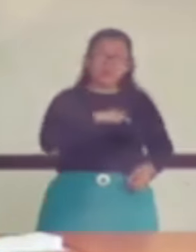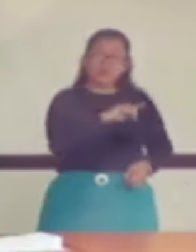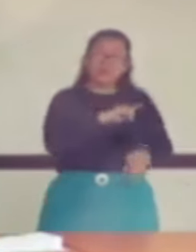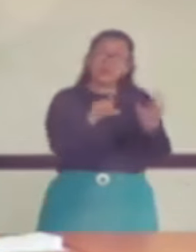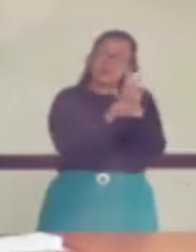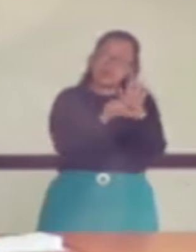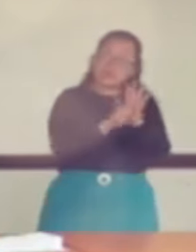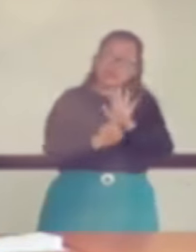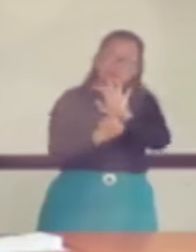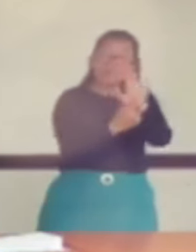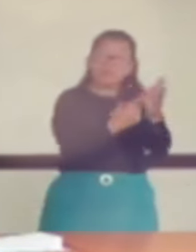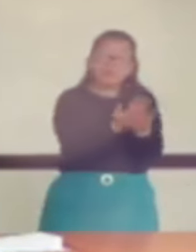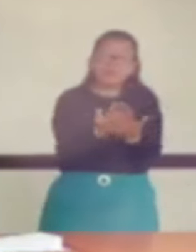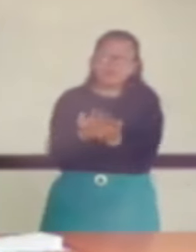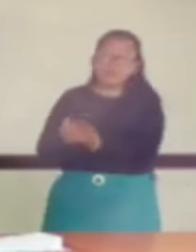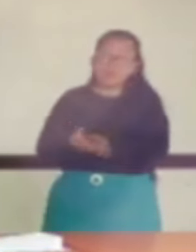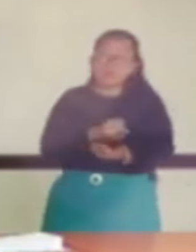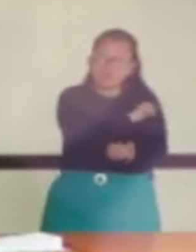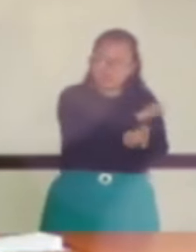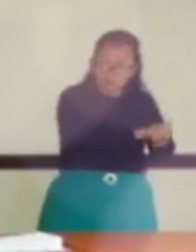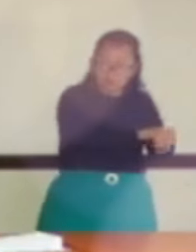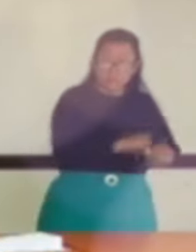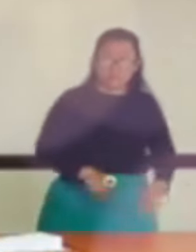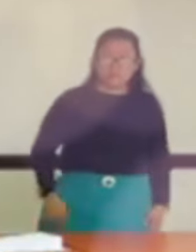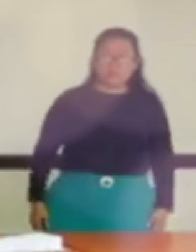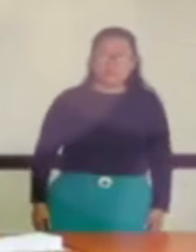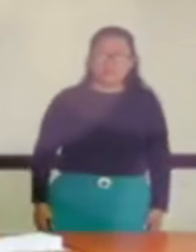documentarlo y es lo que hacemos y lo presentamos a las autoridades.